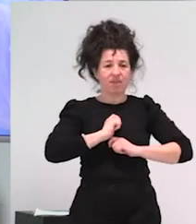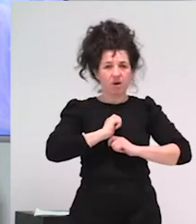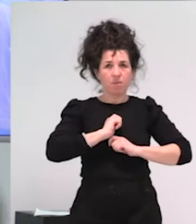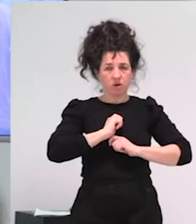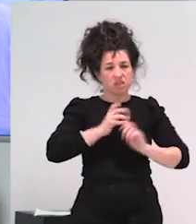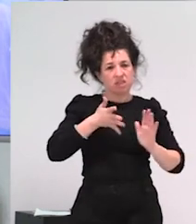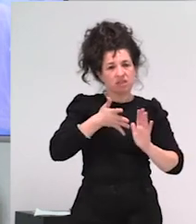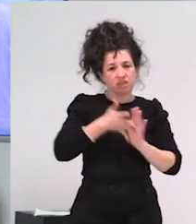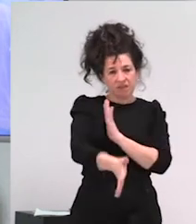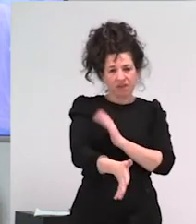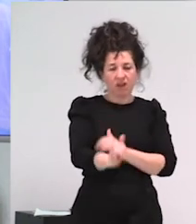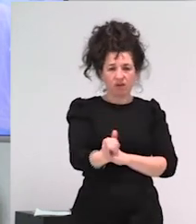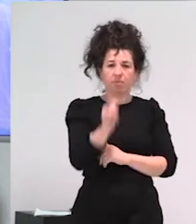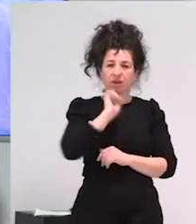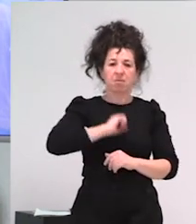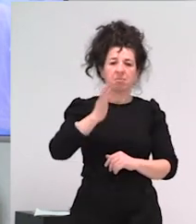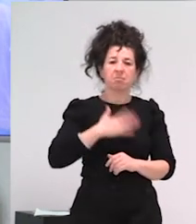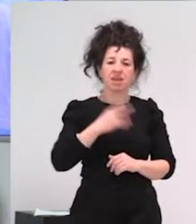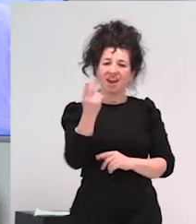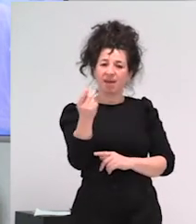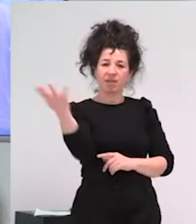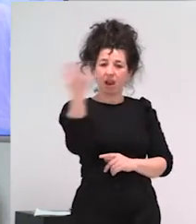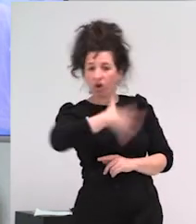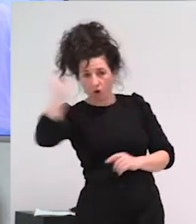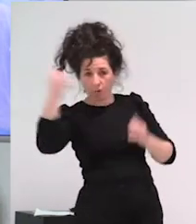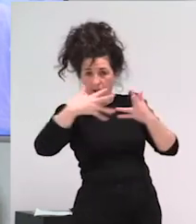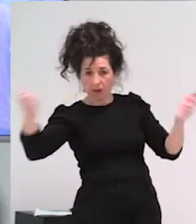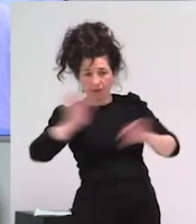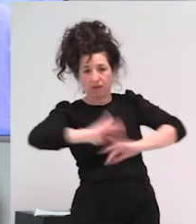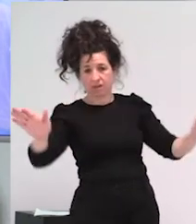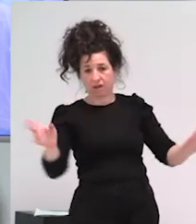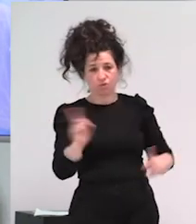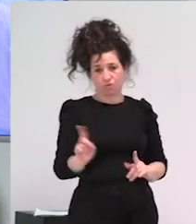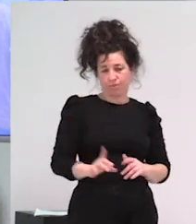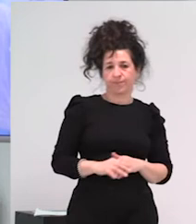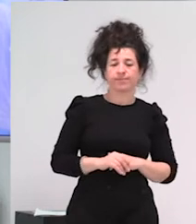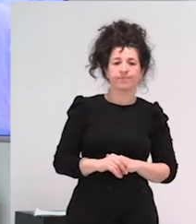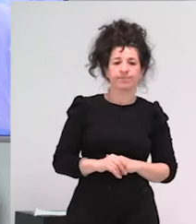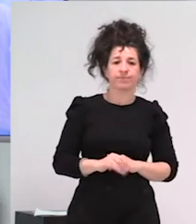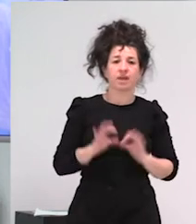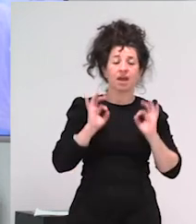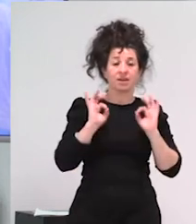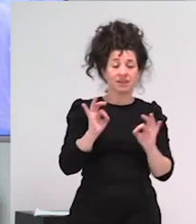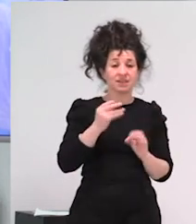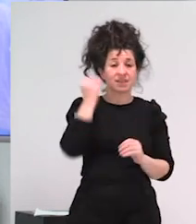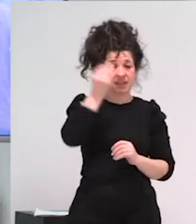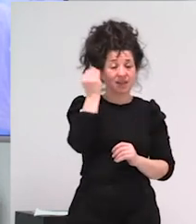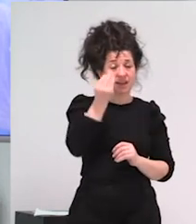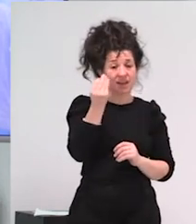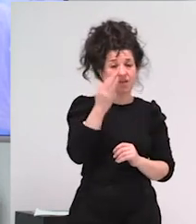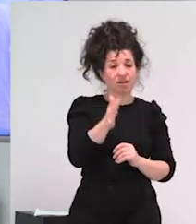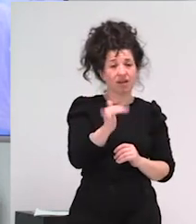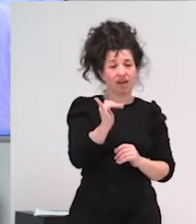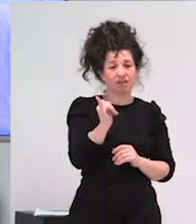que el día siguiente venga el capital, te lo coja y ya está. Y en este sentido, creo que también hay